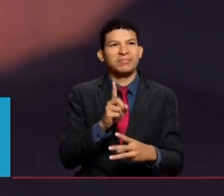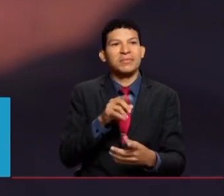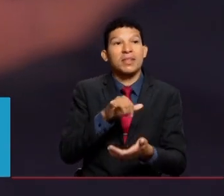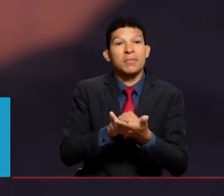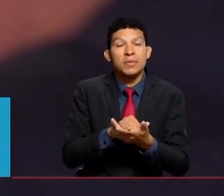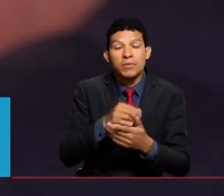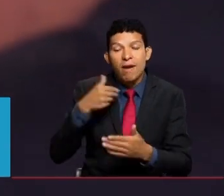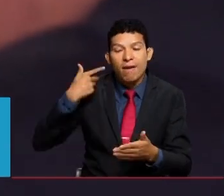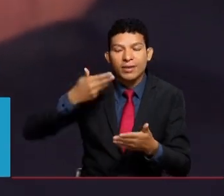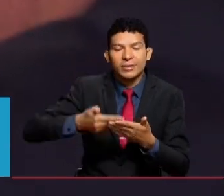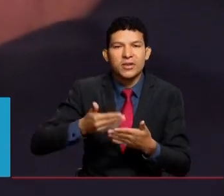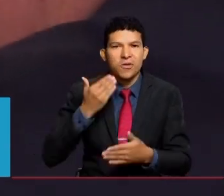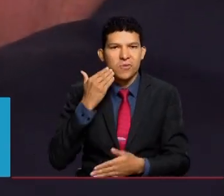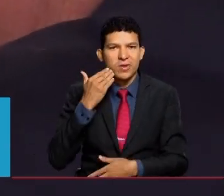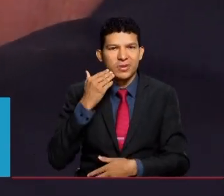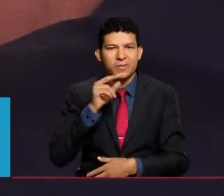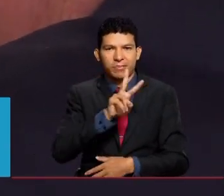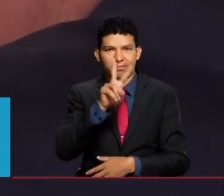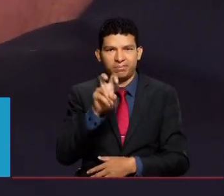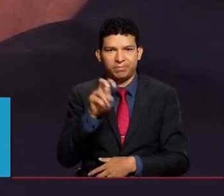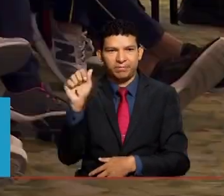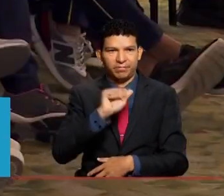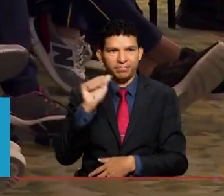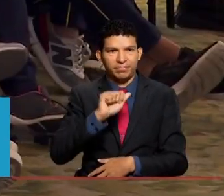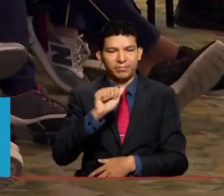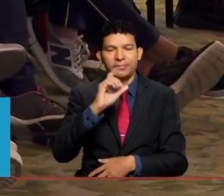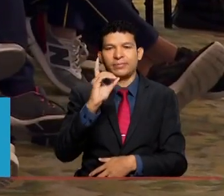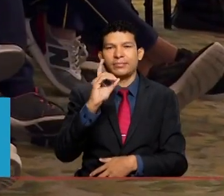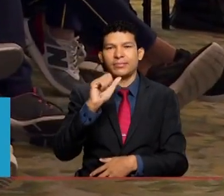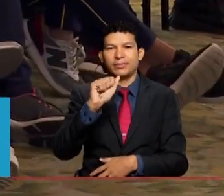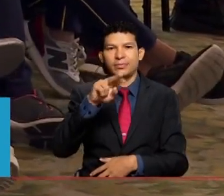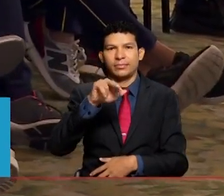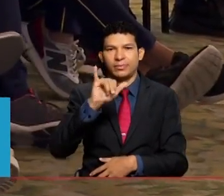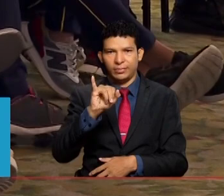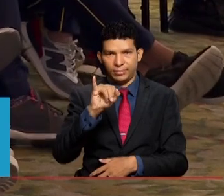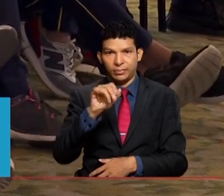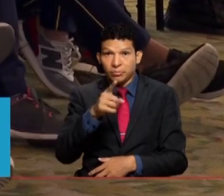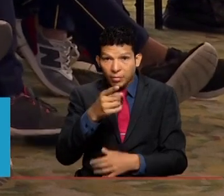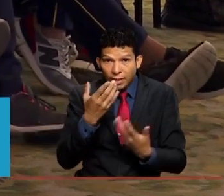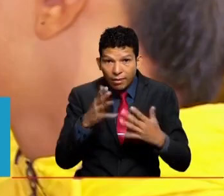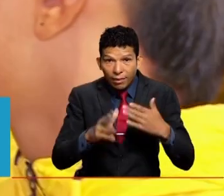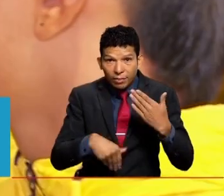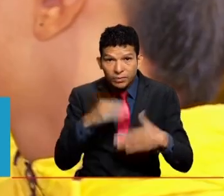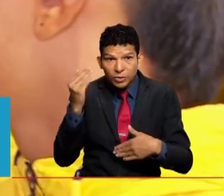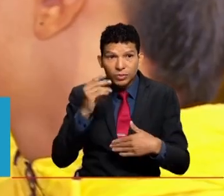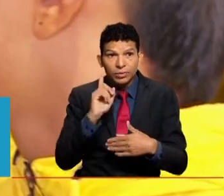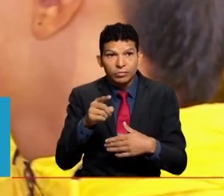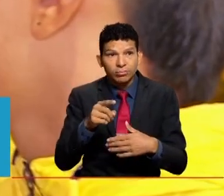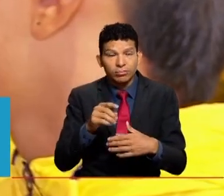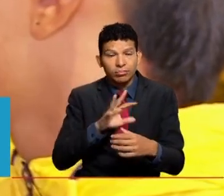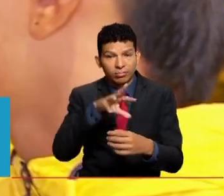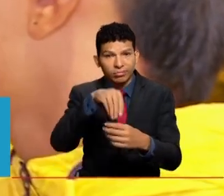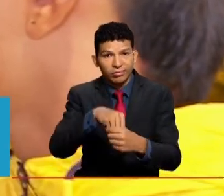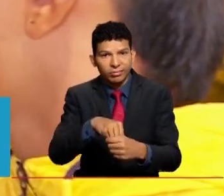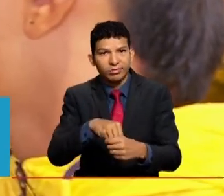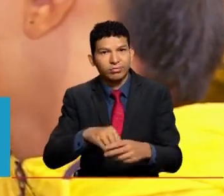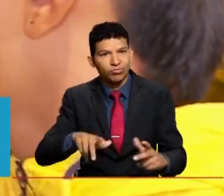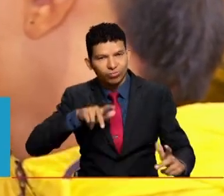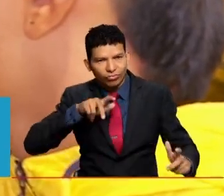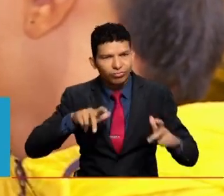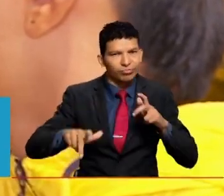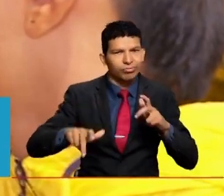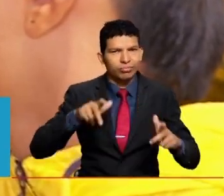disputar hasta el próximo 27 de agosto. Don Dani Millán, hola, buen día, ¿qué tal? Usted está desde la concentración de los